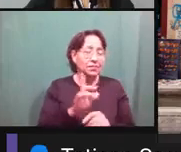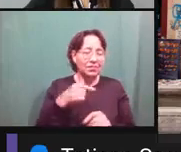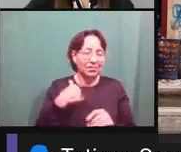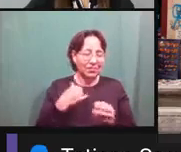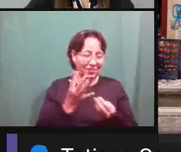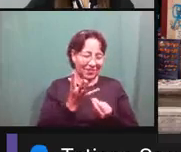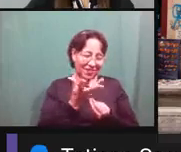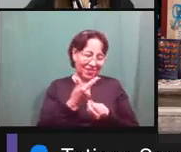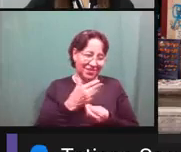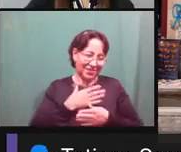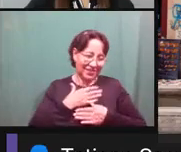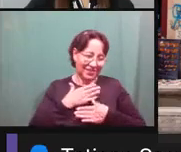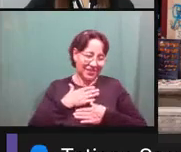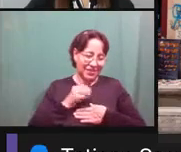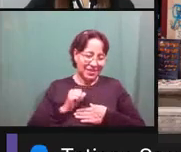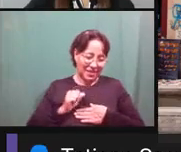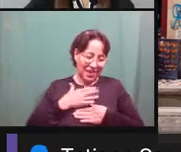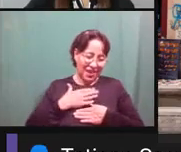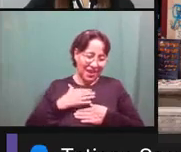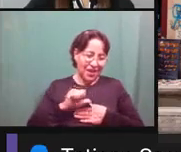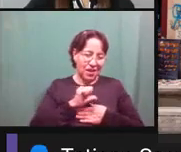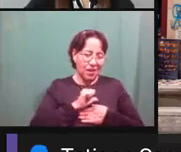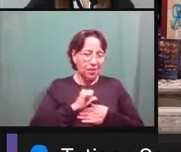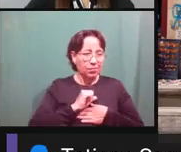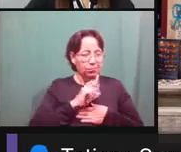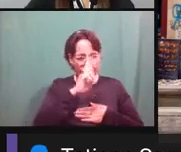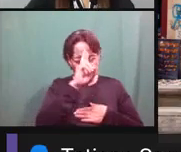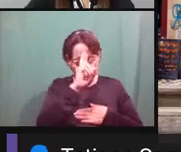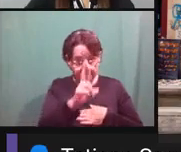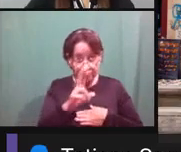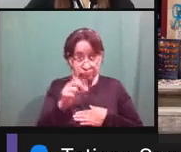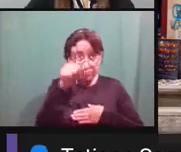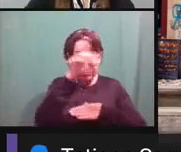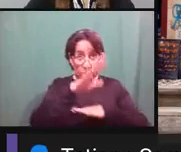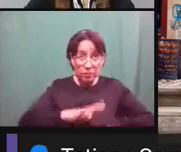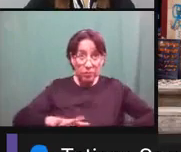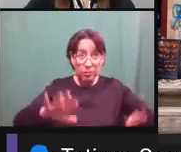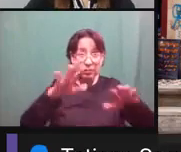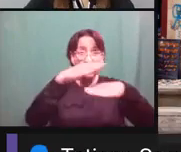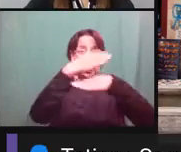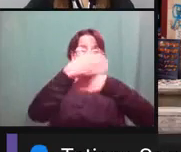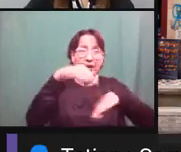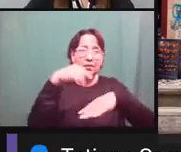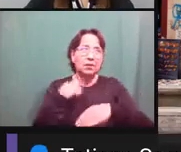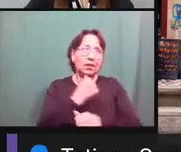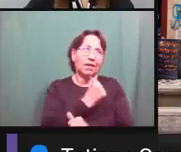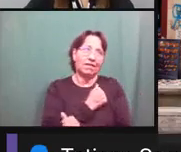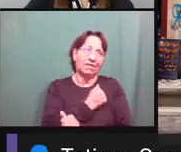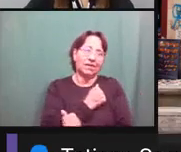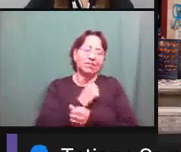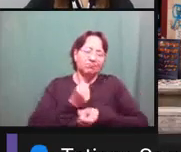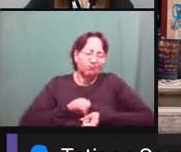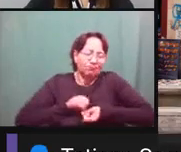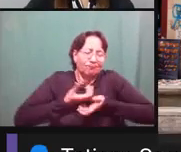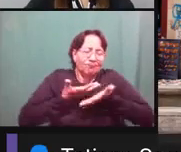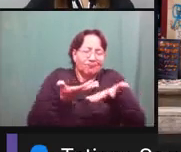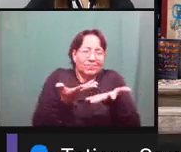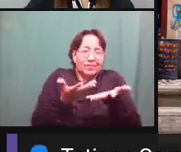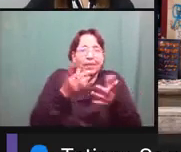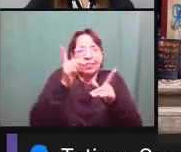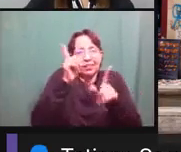de respetar las dinámicas de las calles, pues amamos el graffiti, amamos la expresión también